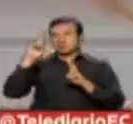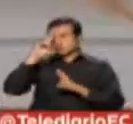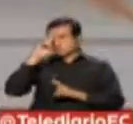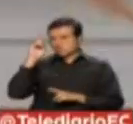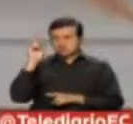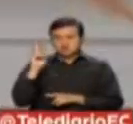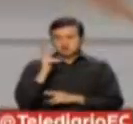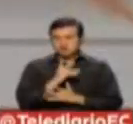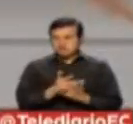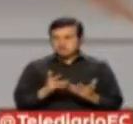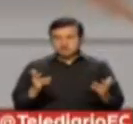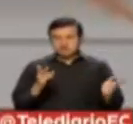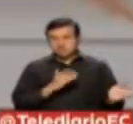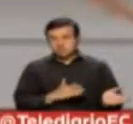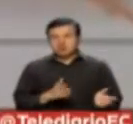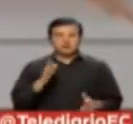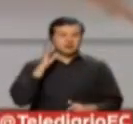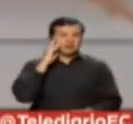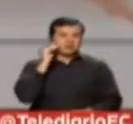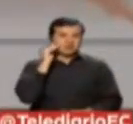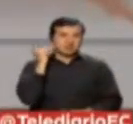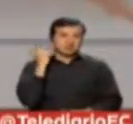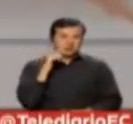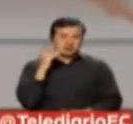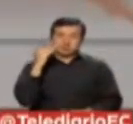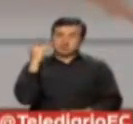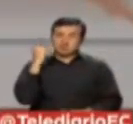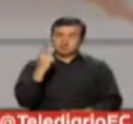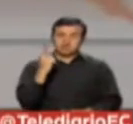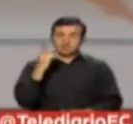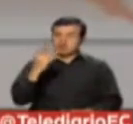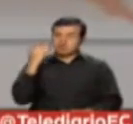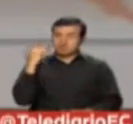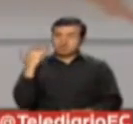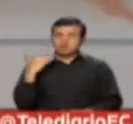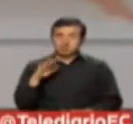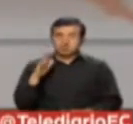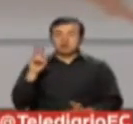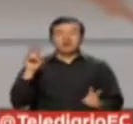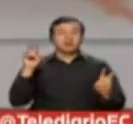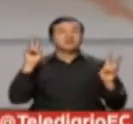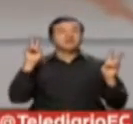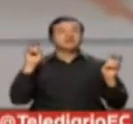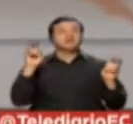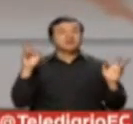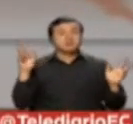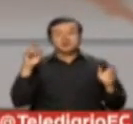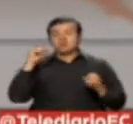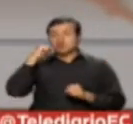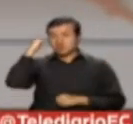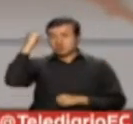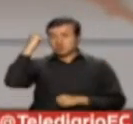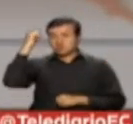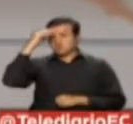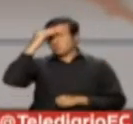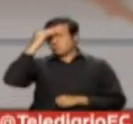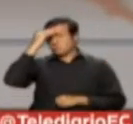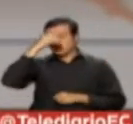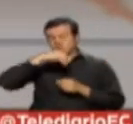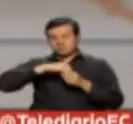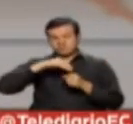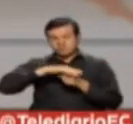hemos recogido la experiencia lograda ya en el año anterior respecto al ejercicio de derechos dentro del sistema educativo